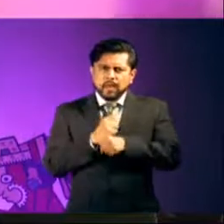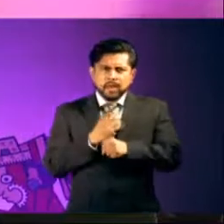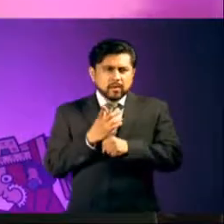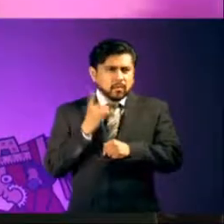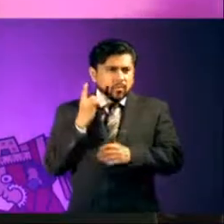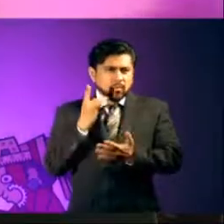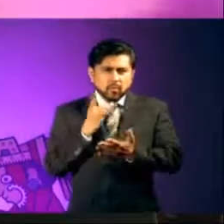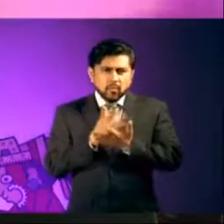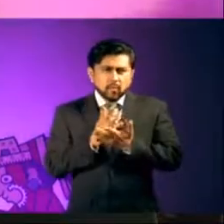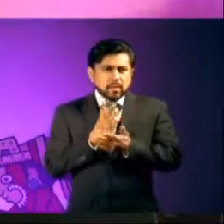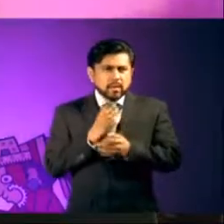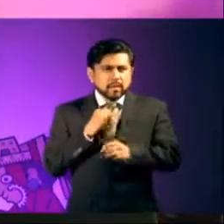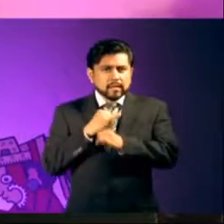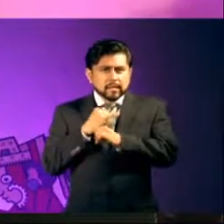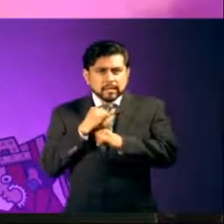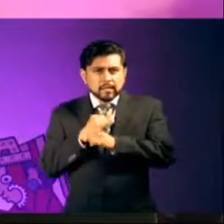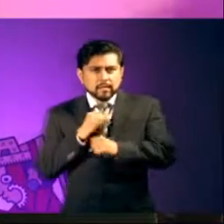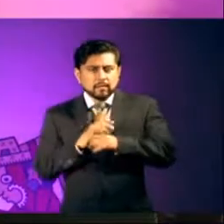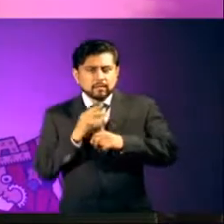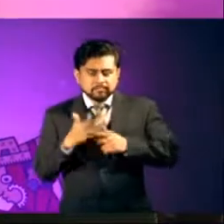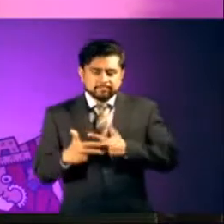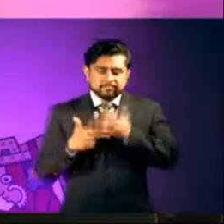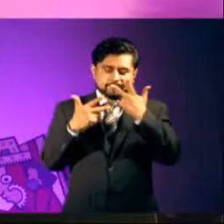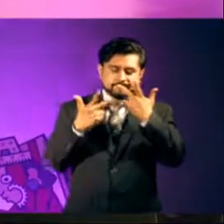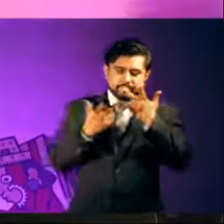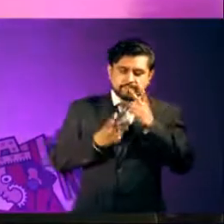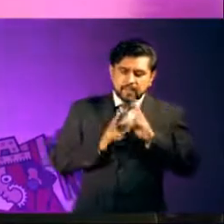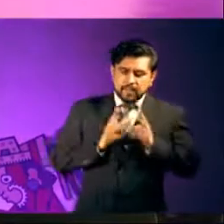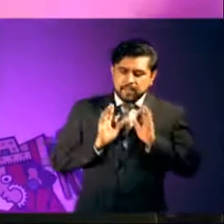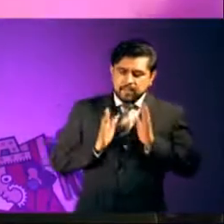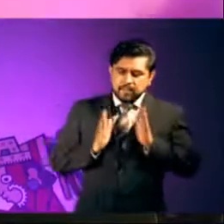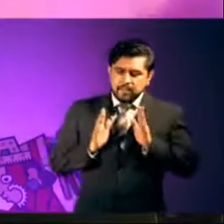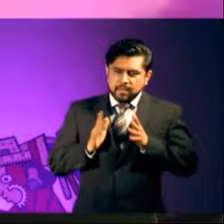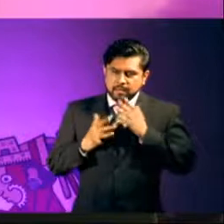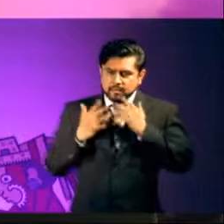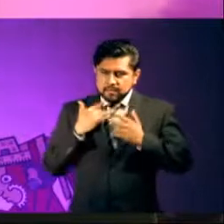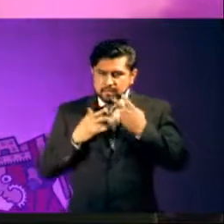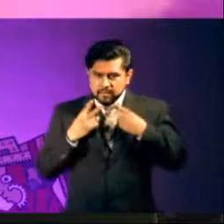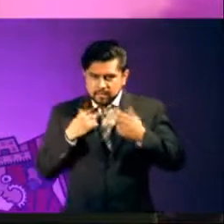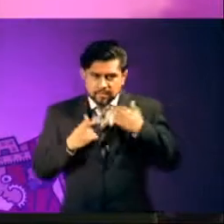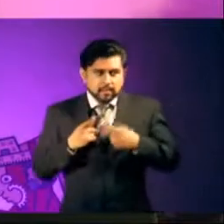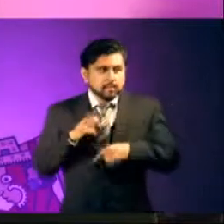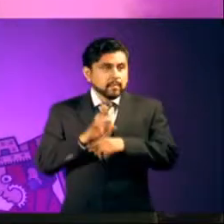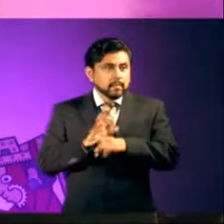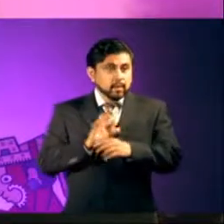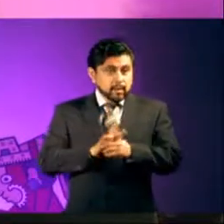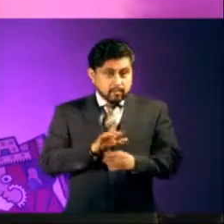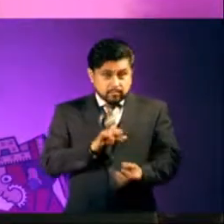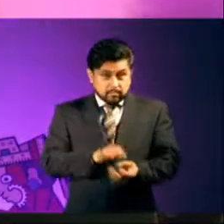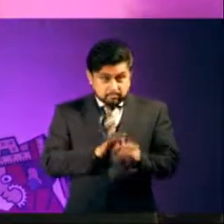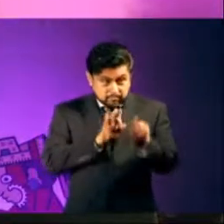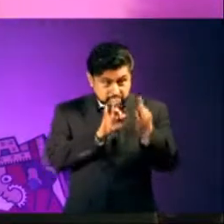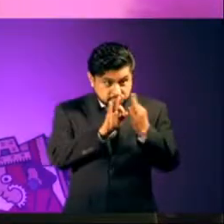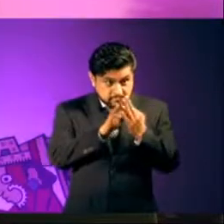echamos chiste echamos chisme echamos a esta historia familiar y no nos conocíamos